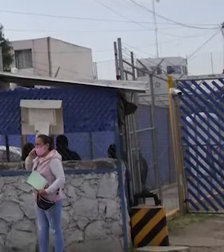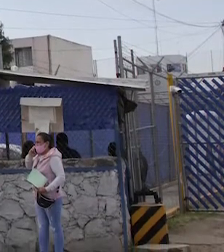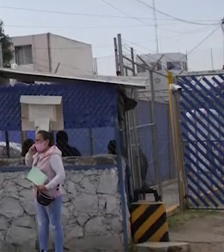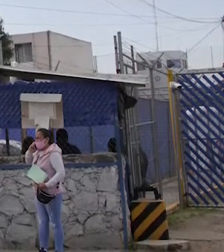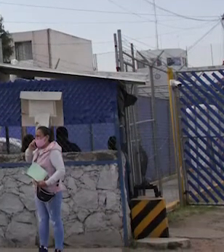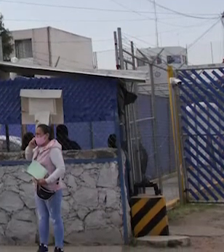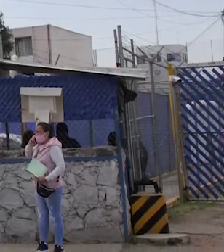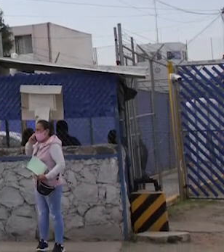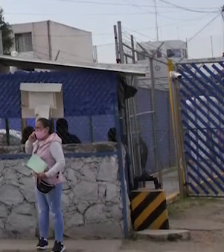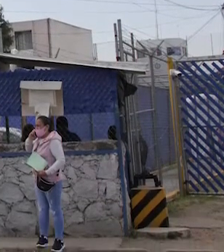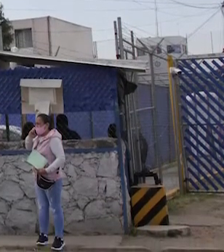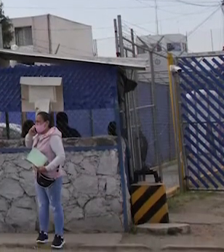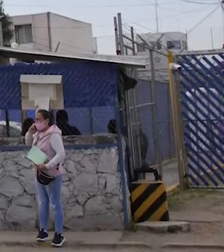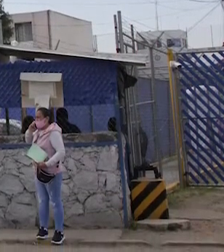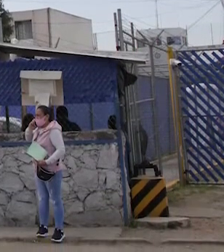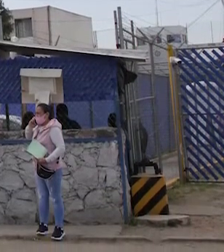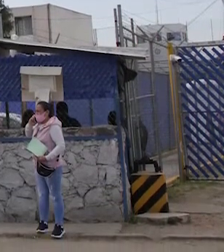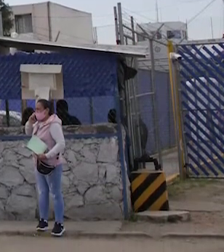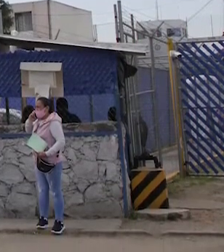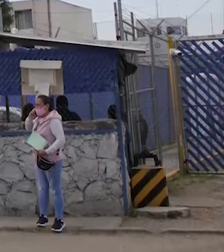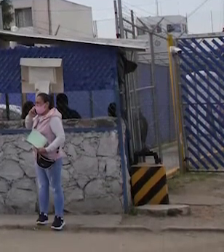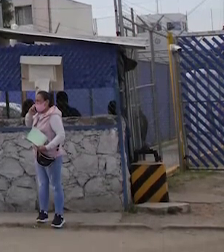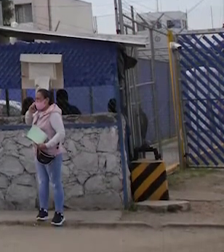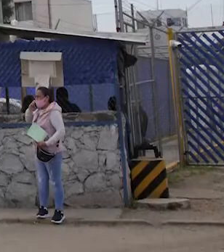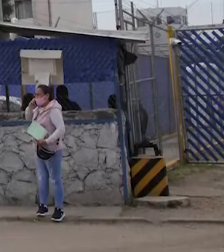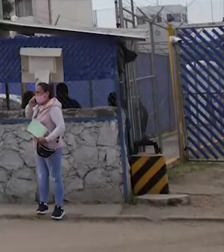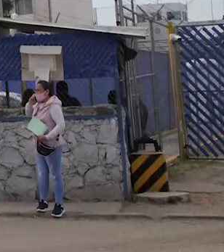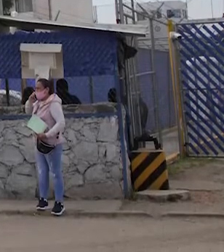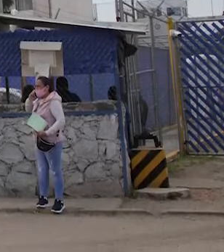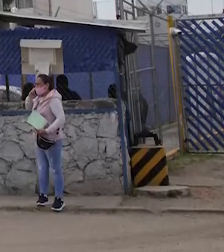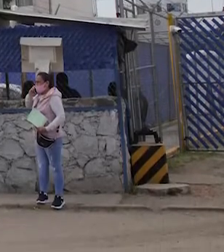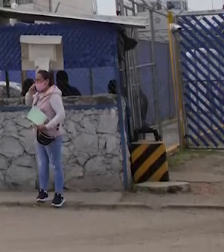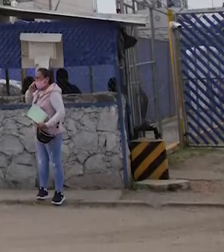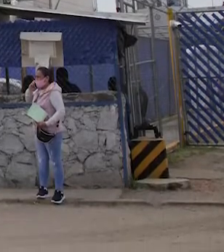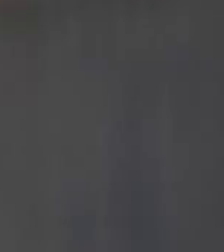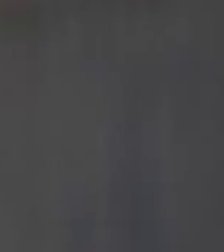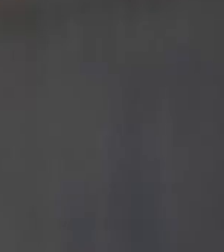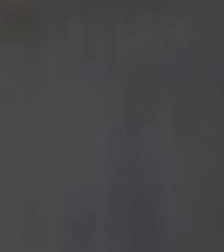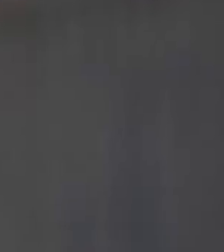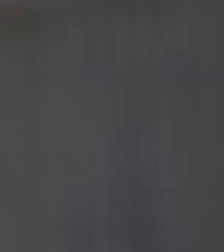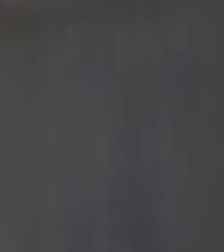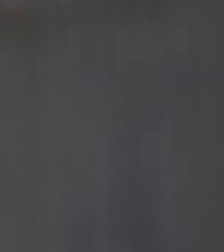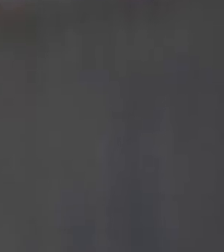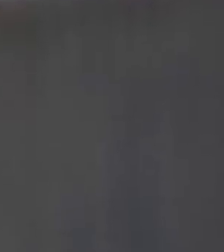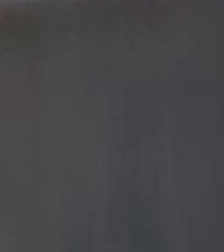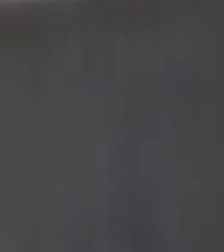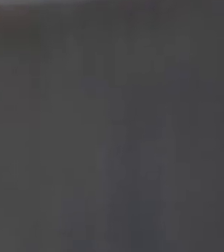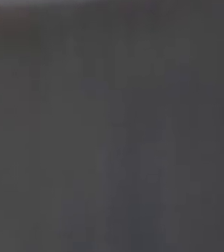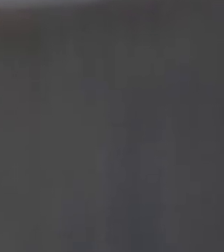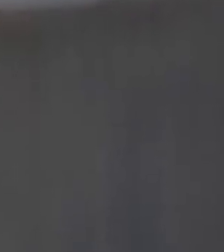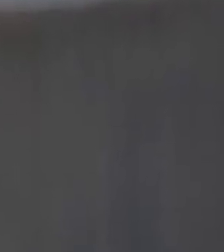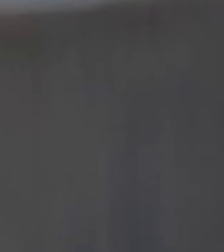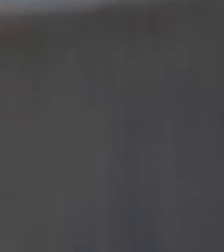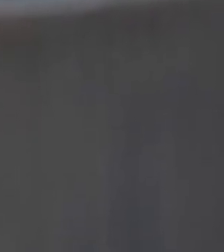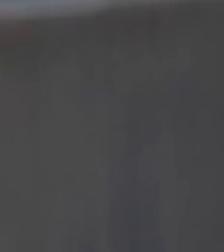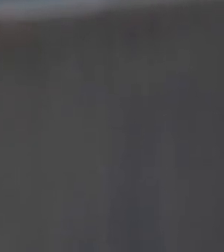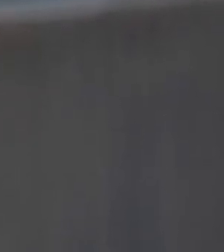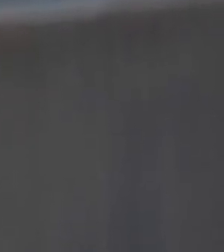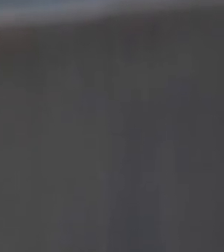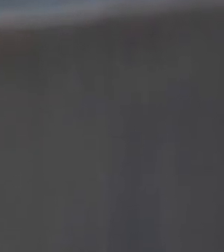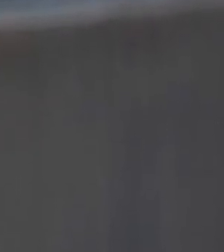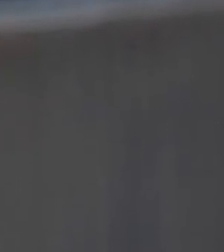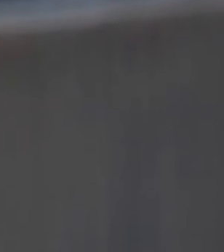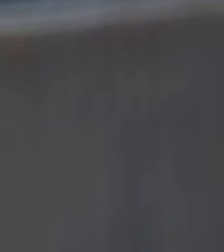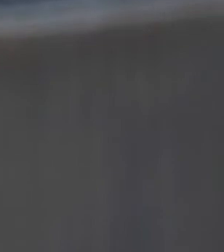que la medida anunciada por el gobierno de la república sólo es para detenidos por jueces federales y que están en reclusorios